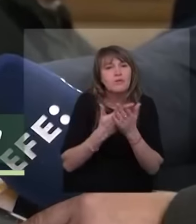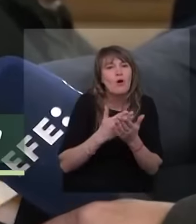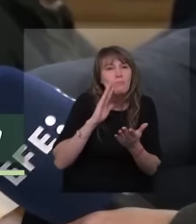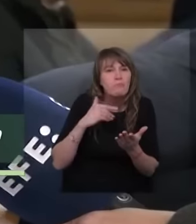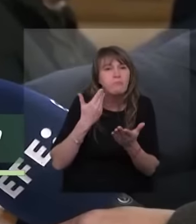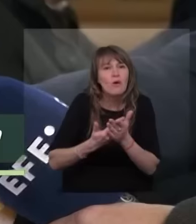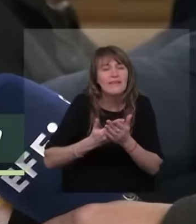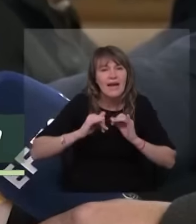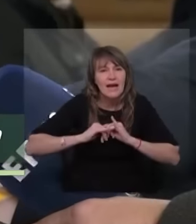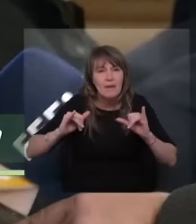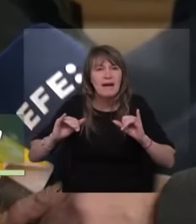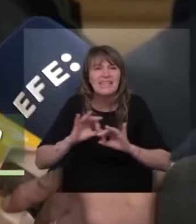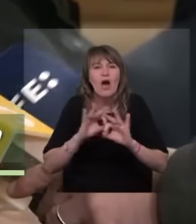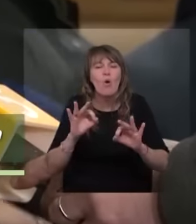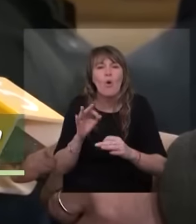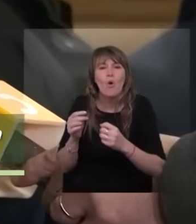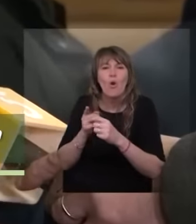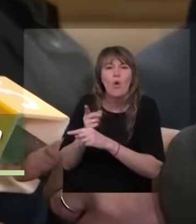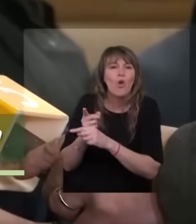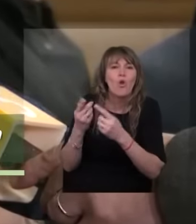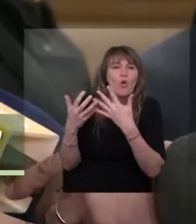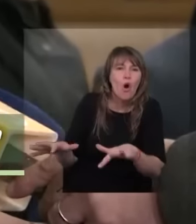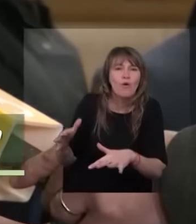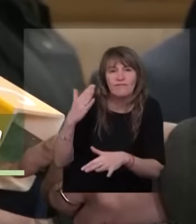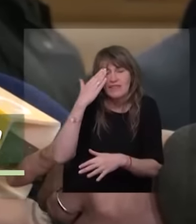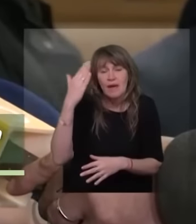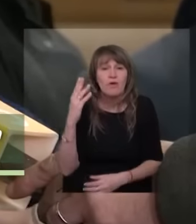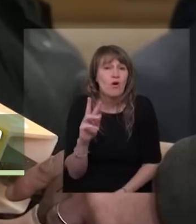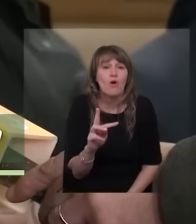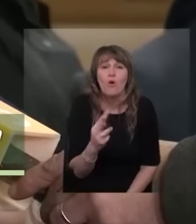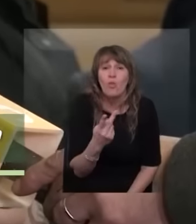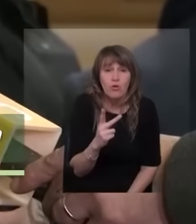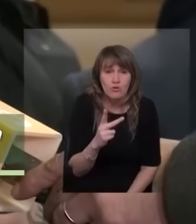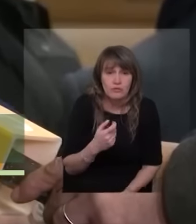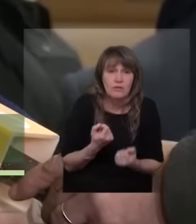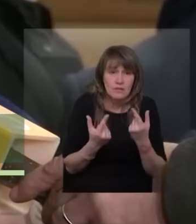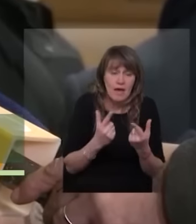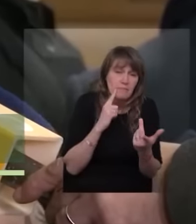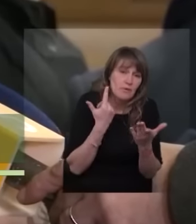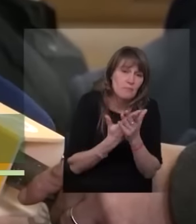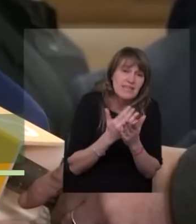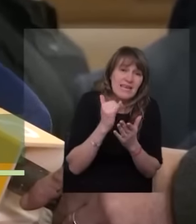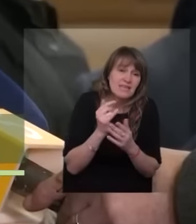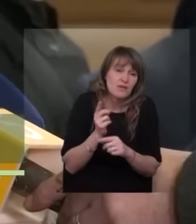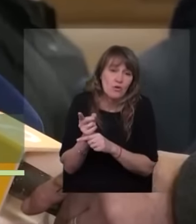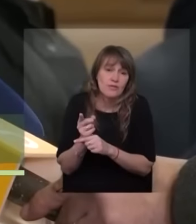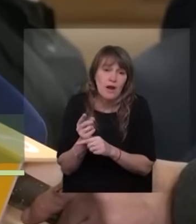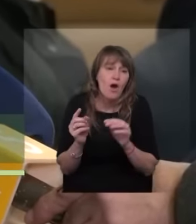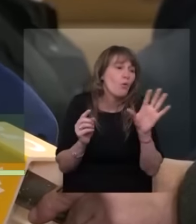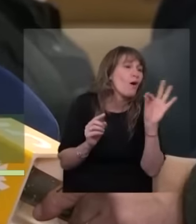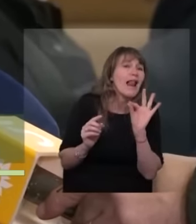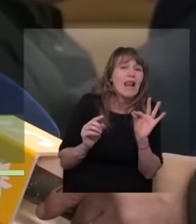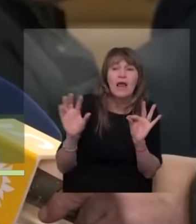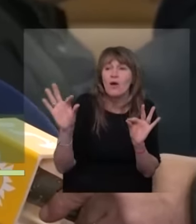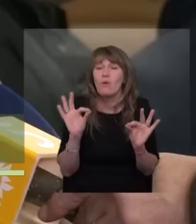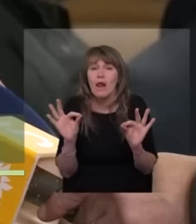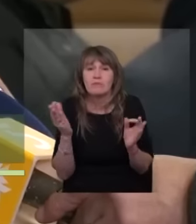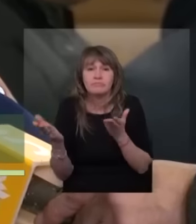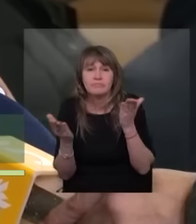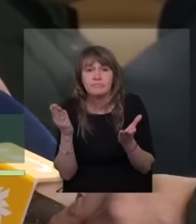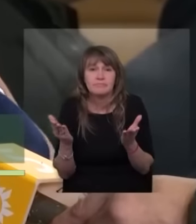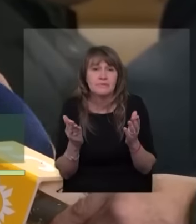de no al frente amplio va a tener todo va a tener las dos cosas porque evidentemente no es una cosa o la otra no es excluyente en lo